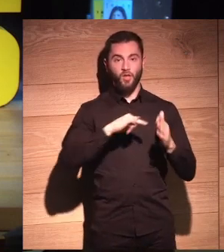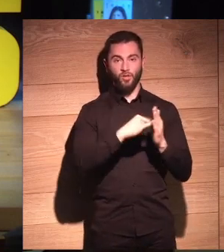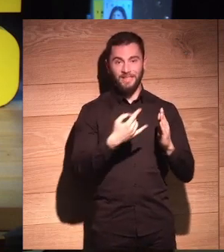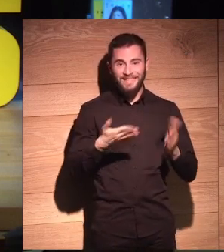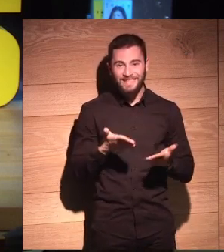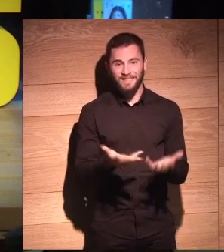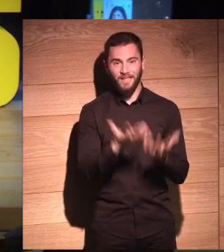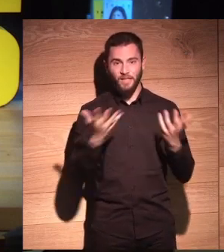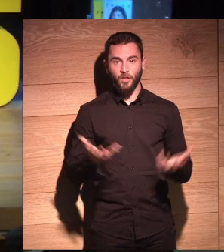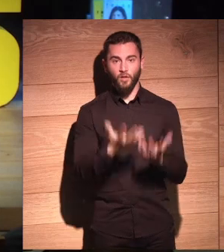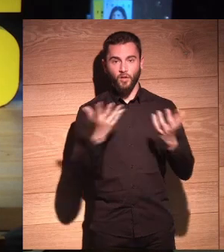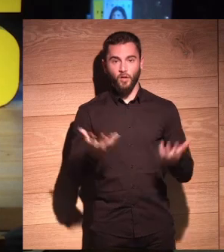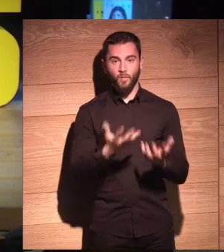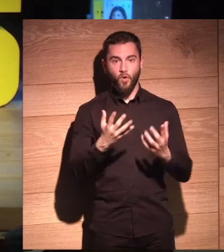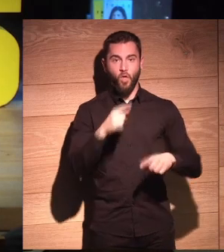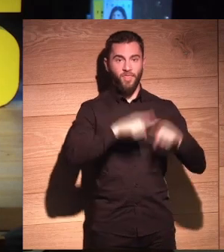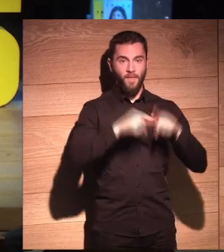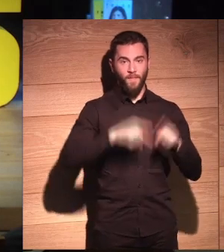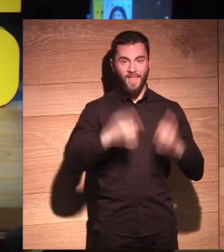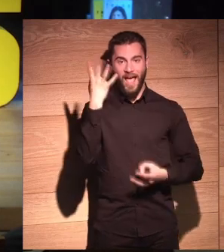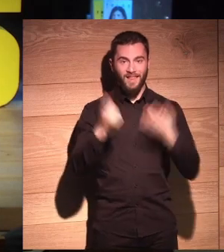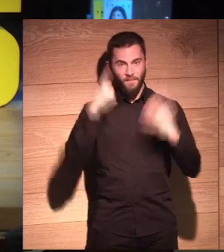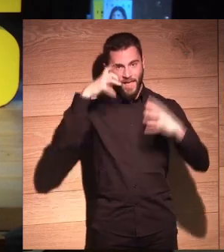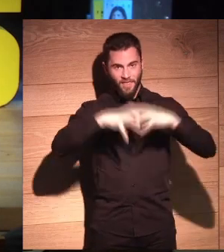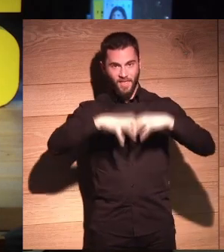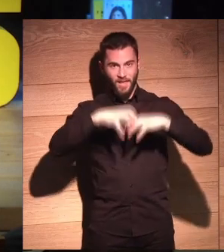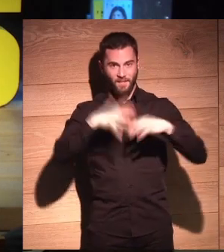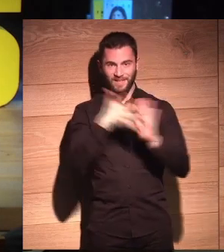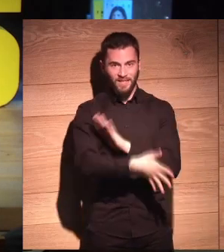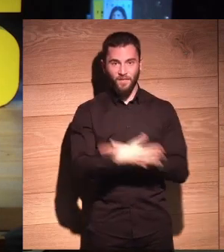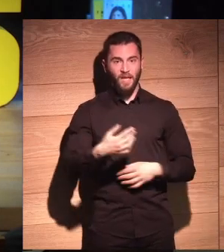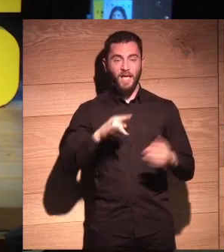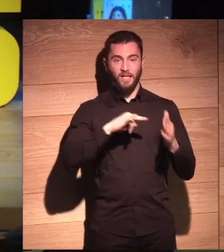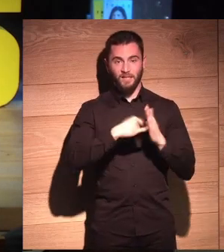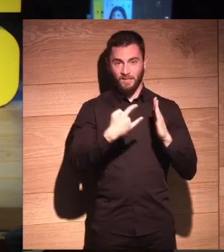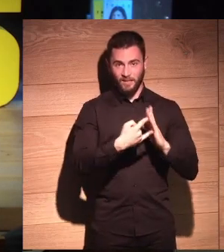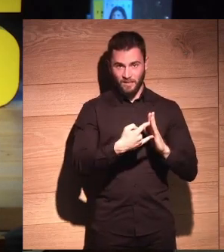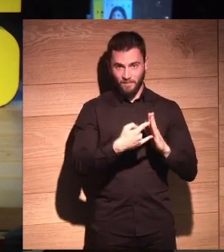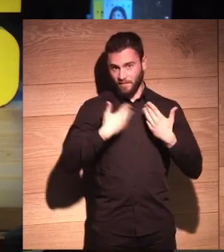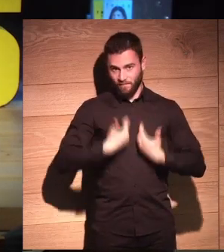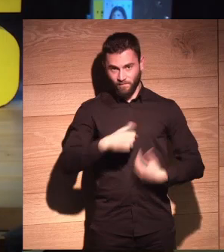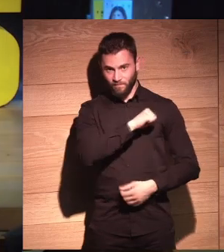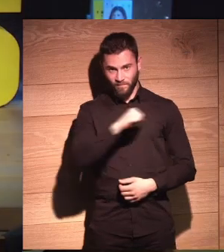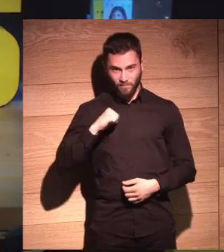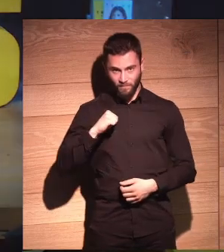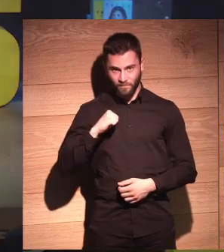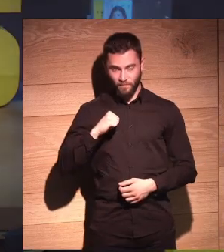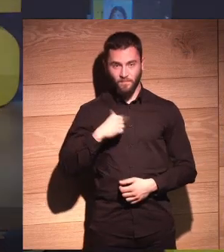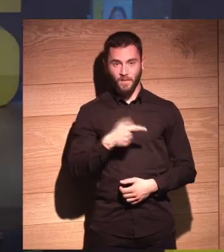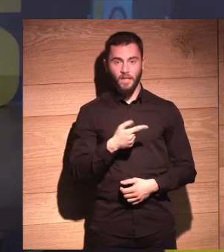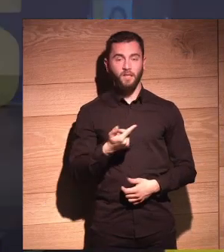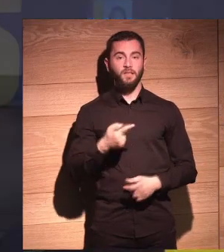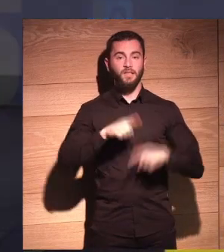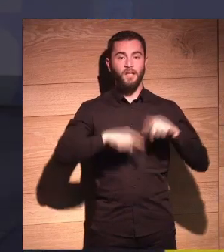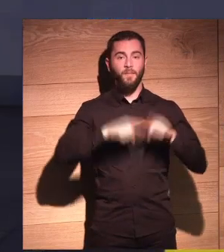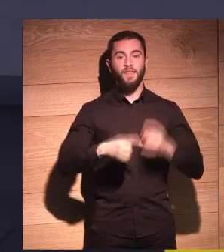en función de la actividad cerebral. Es decir, que el sistema sea autónomo y estimule en